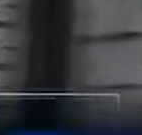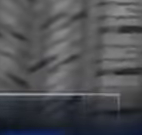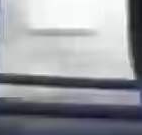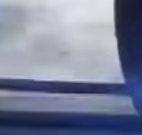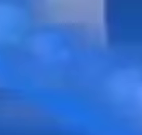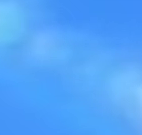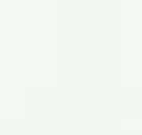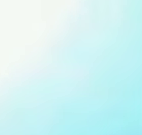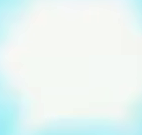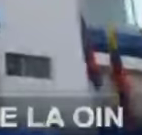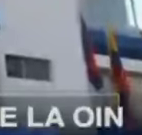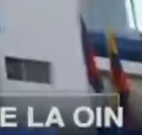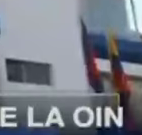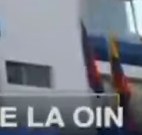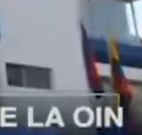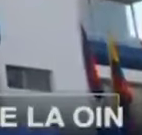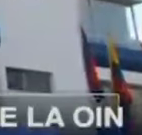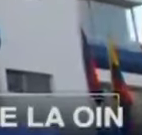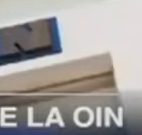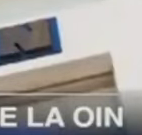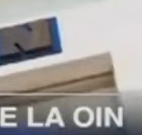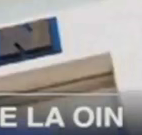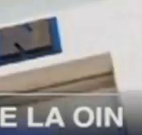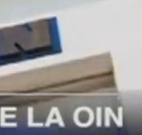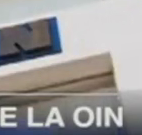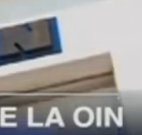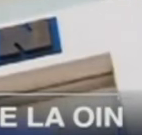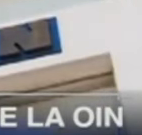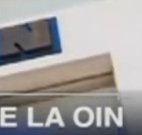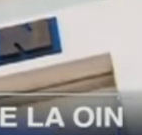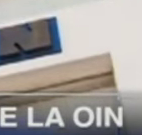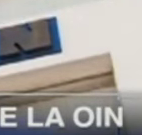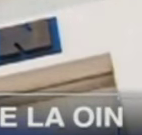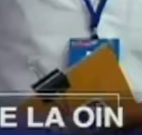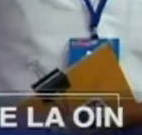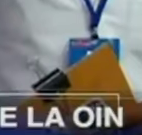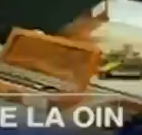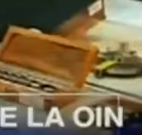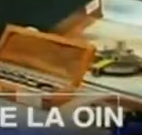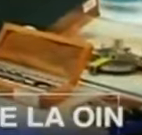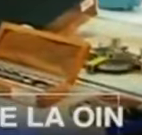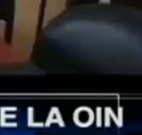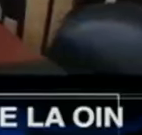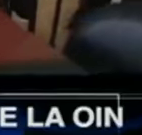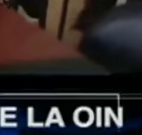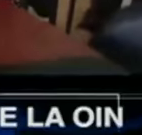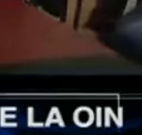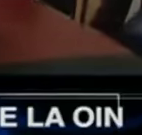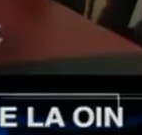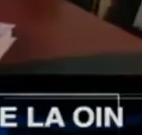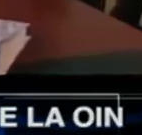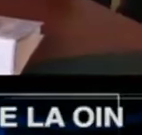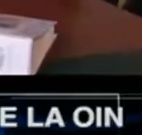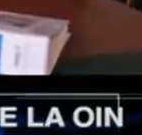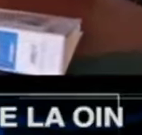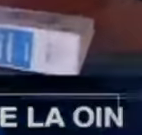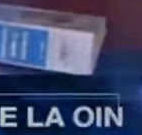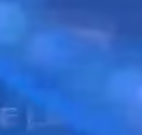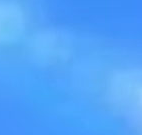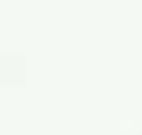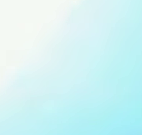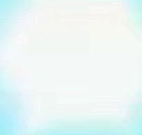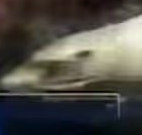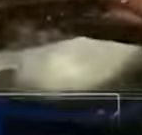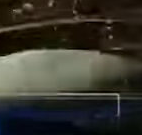las salvaguardias. El INEM es ahora parte del Consejo Directivo de la Organización Internacional de